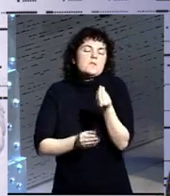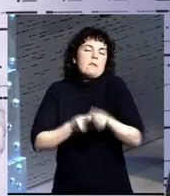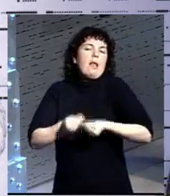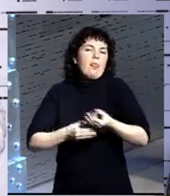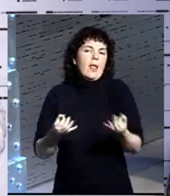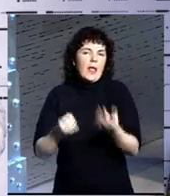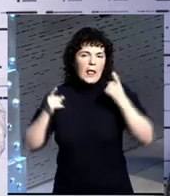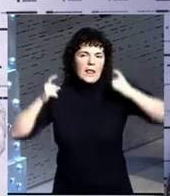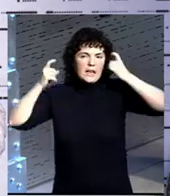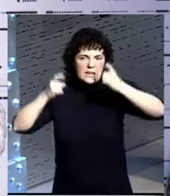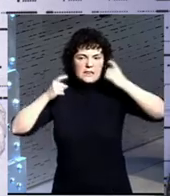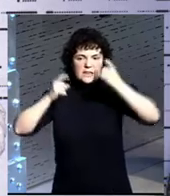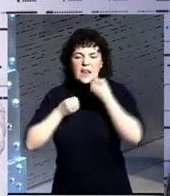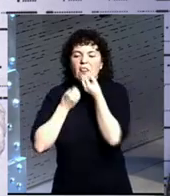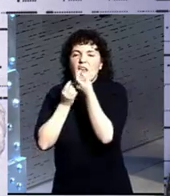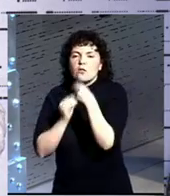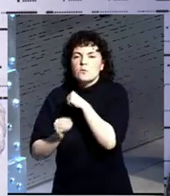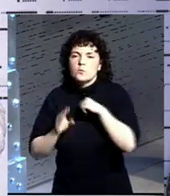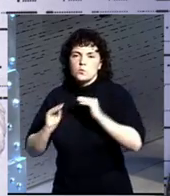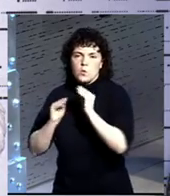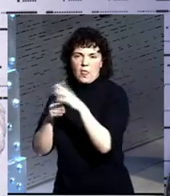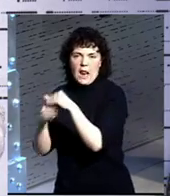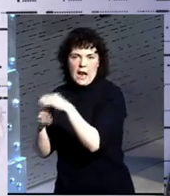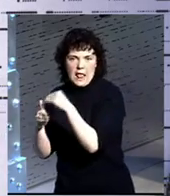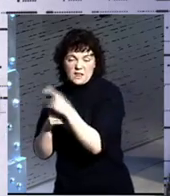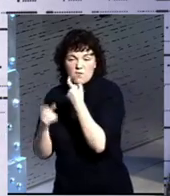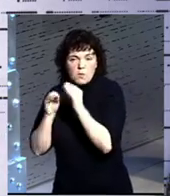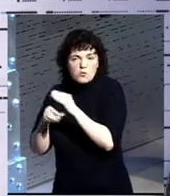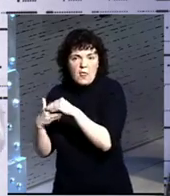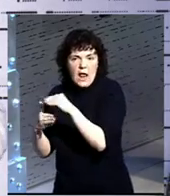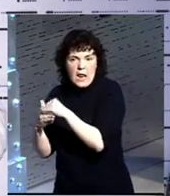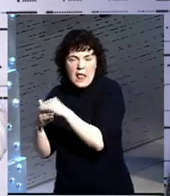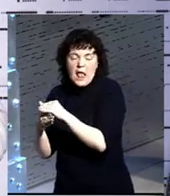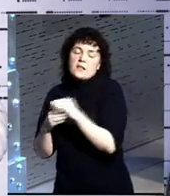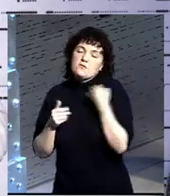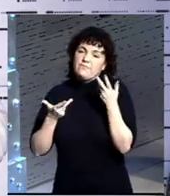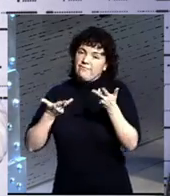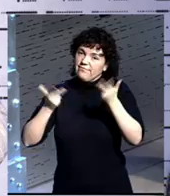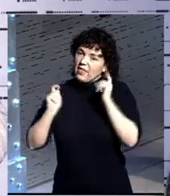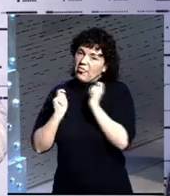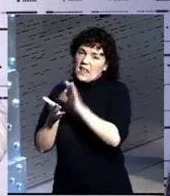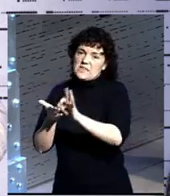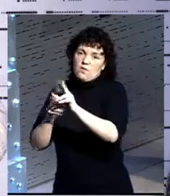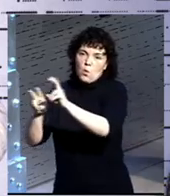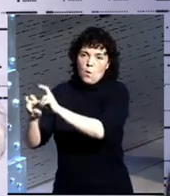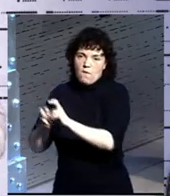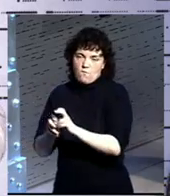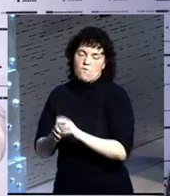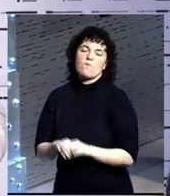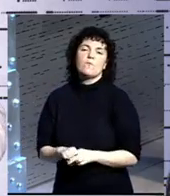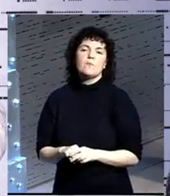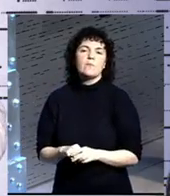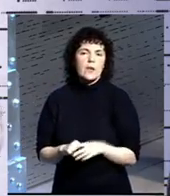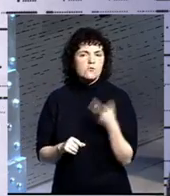a por el dato del cliente. El dato y con toda la información del cliente, que es el que después te va a permitir darle nuevos servicios de valor añadido. O sea,